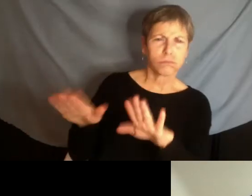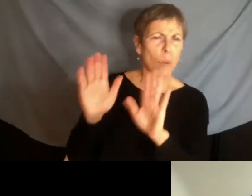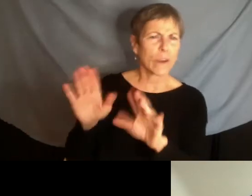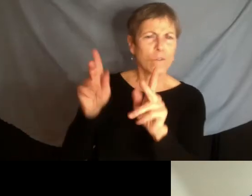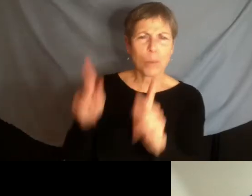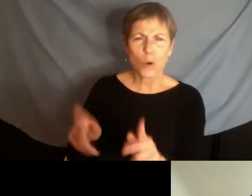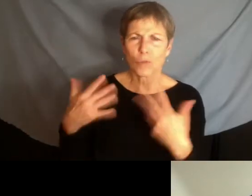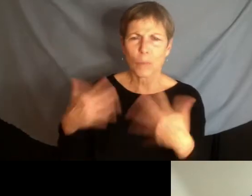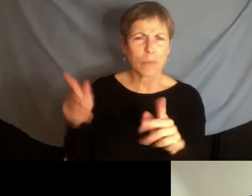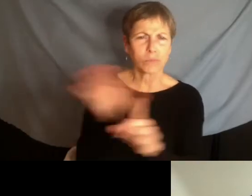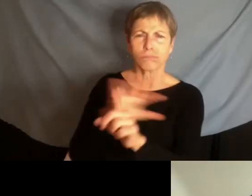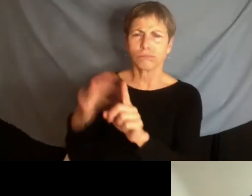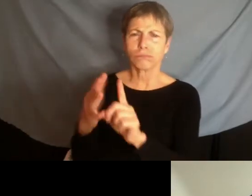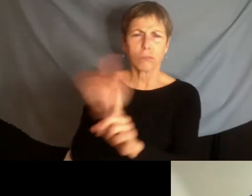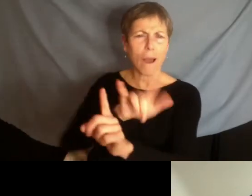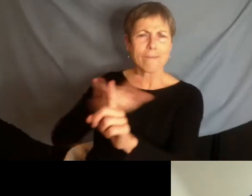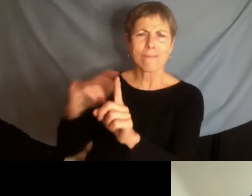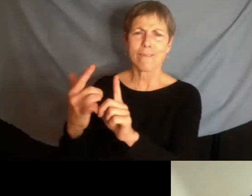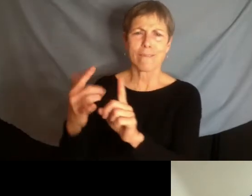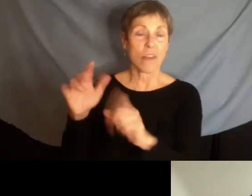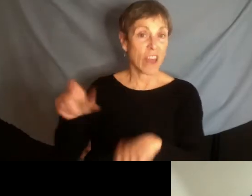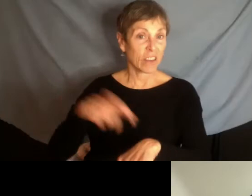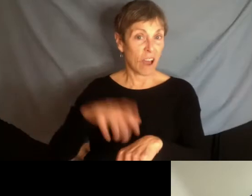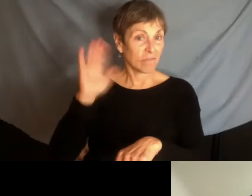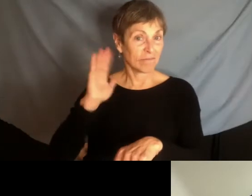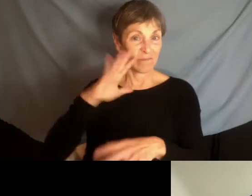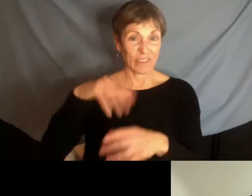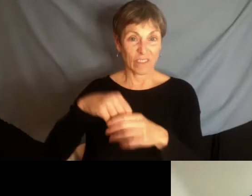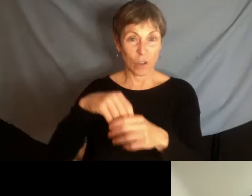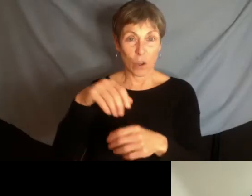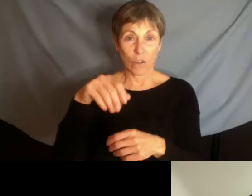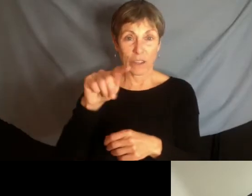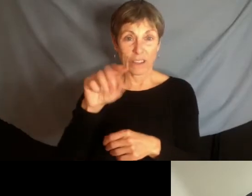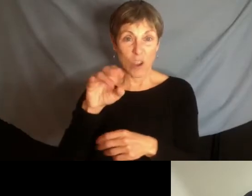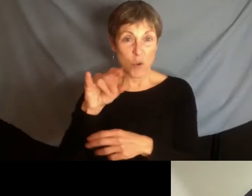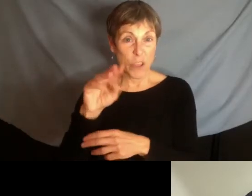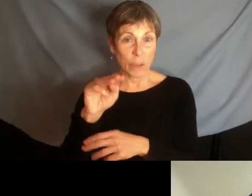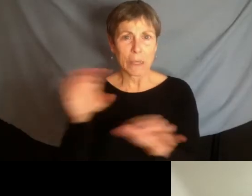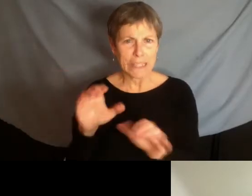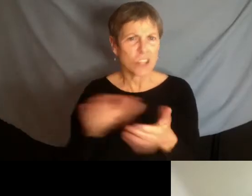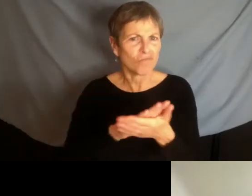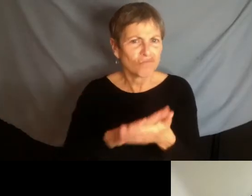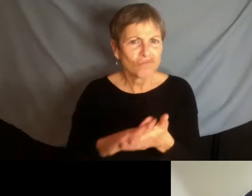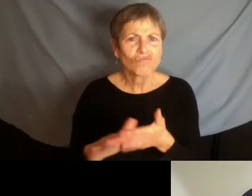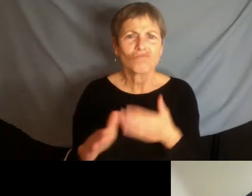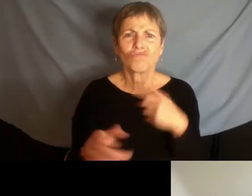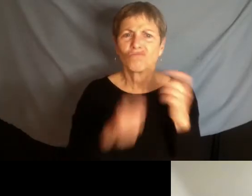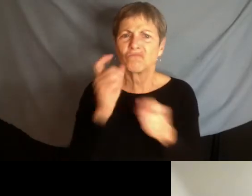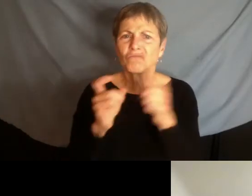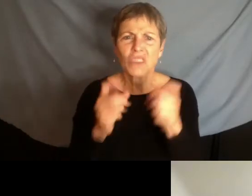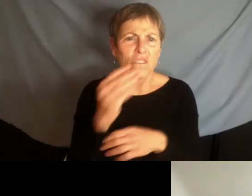persona es una persona increíble, que en ese tiempo él no estaba involucrado